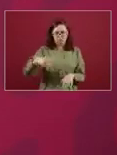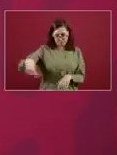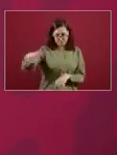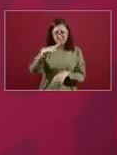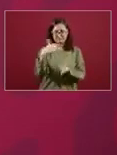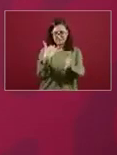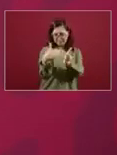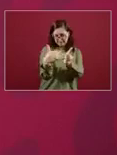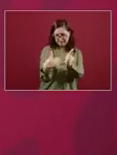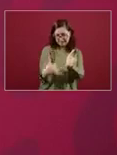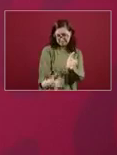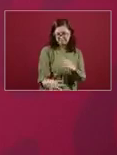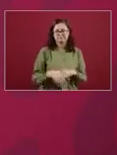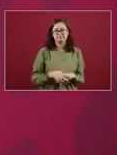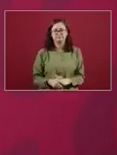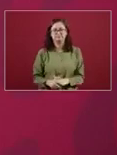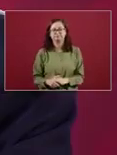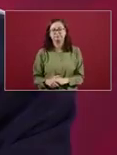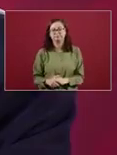pues se fueron